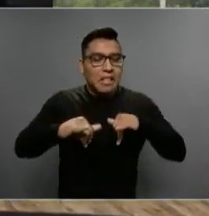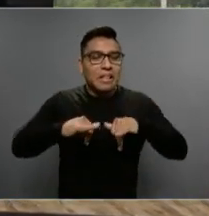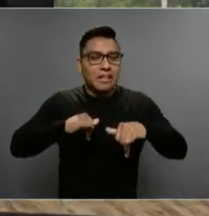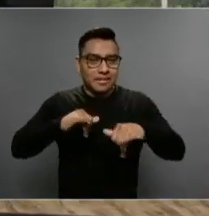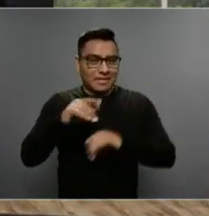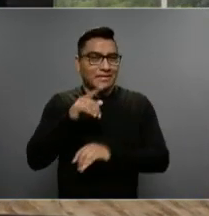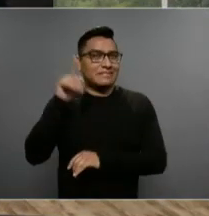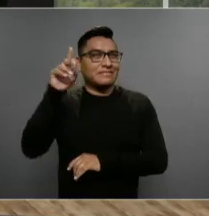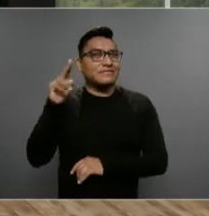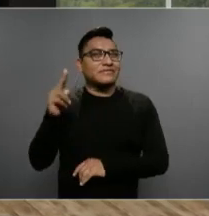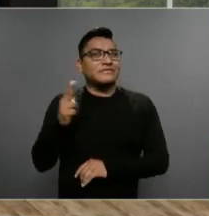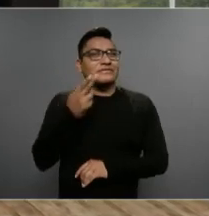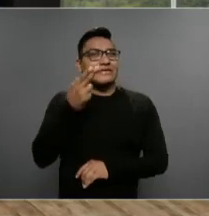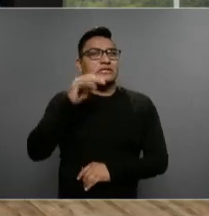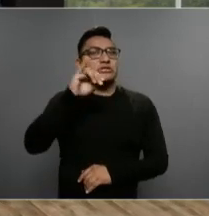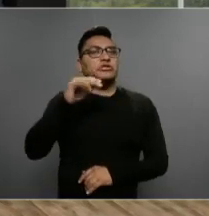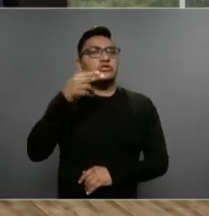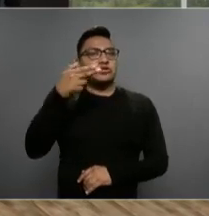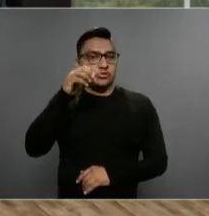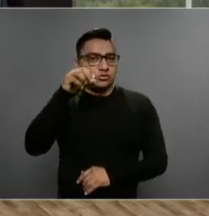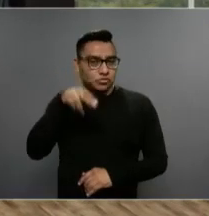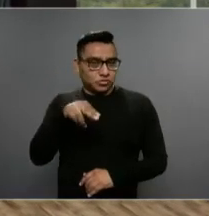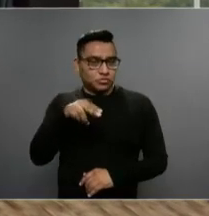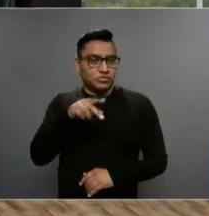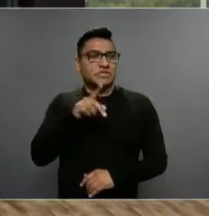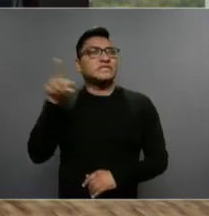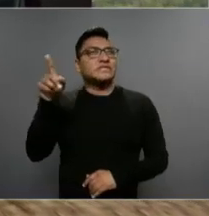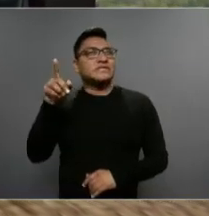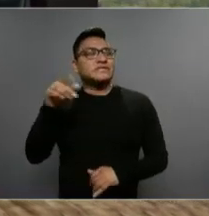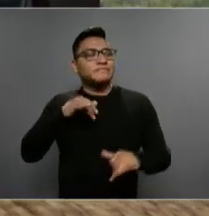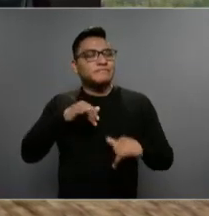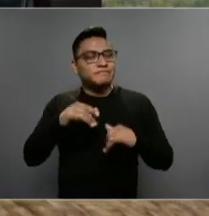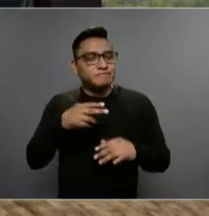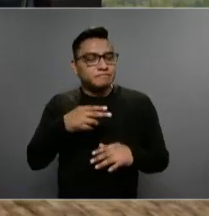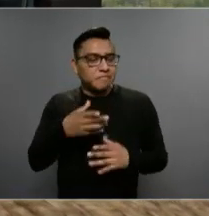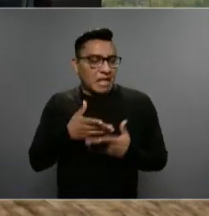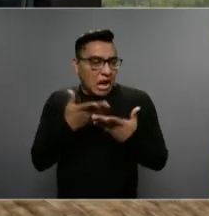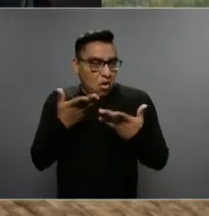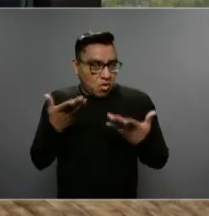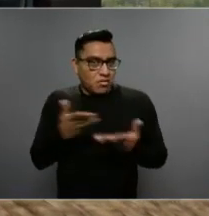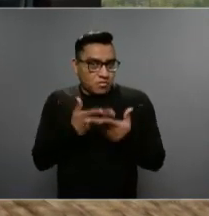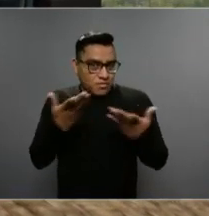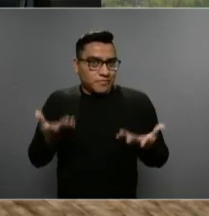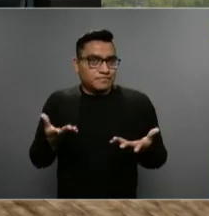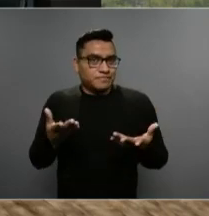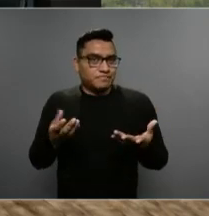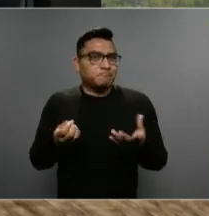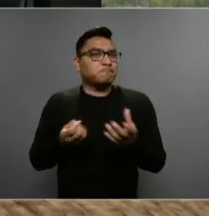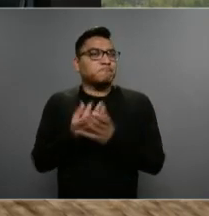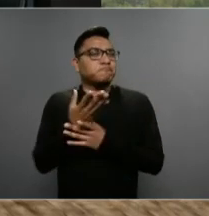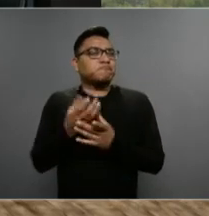la Universidad Johns Hopkins que tiene en tiempo real